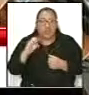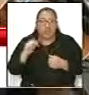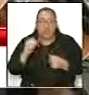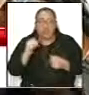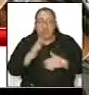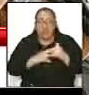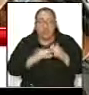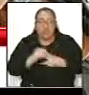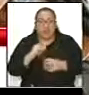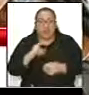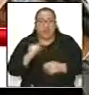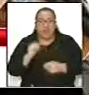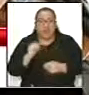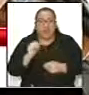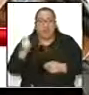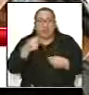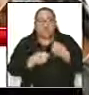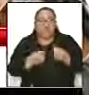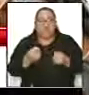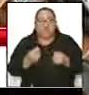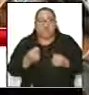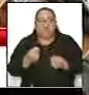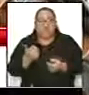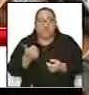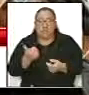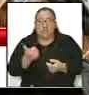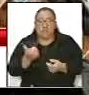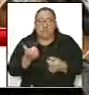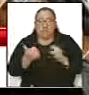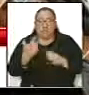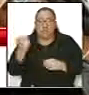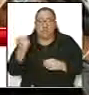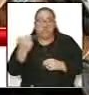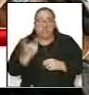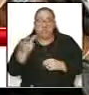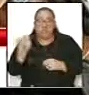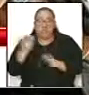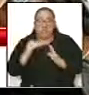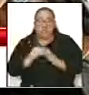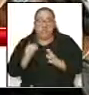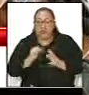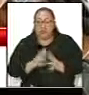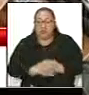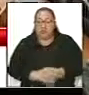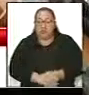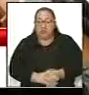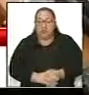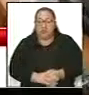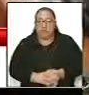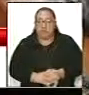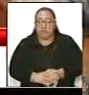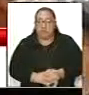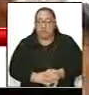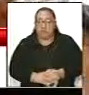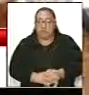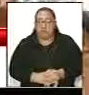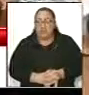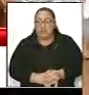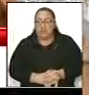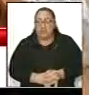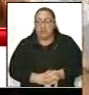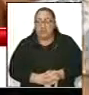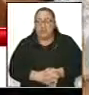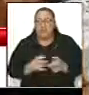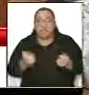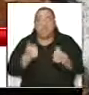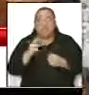red dorsal por un monto de inversión alrededor de los 333 millones de dólares. Actualmente se encuentra con una